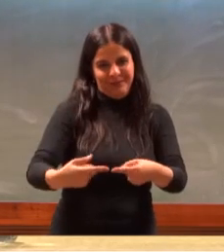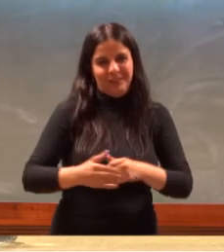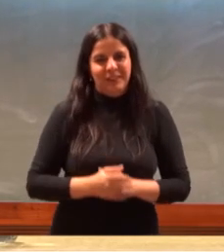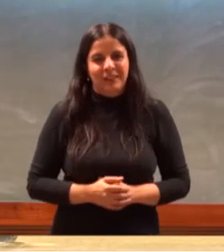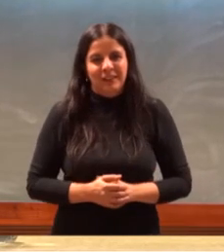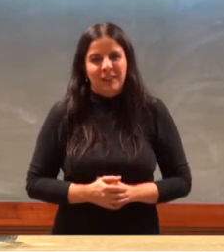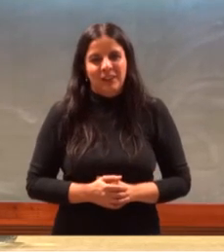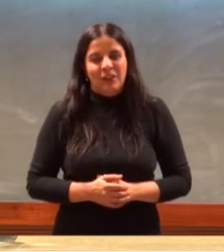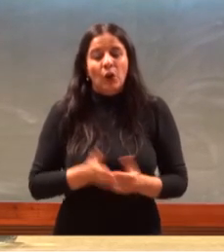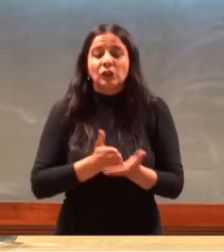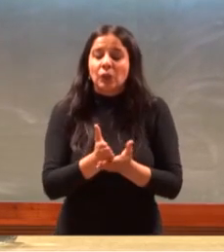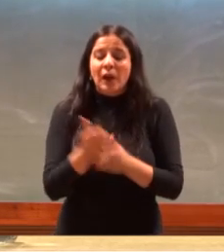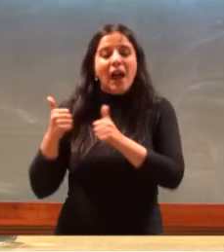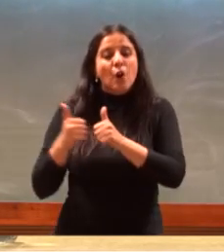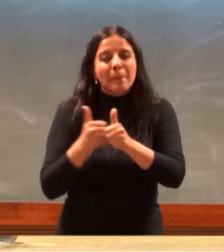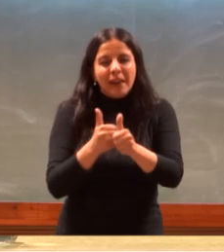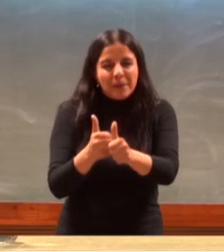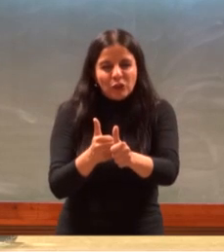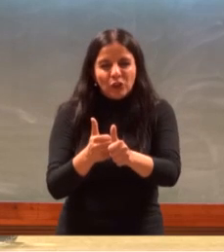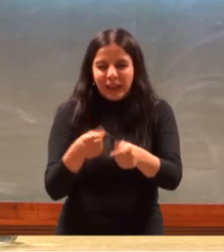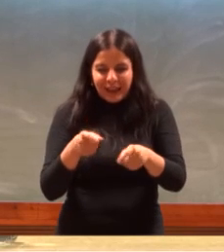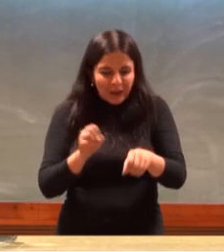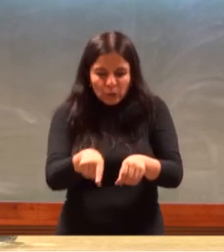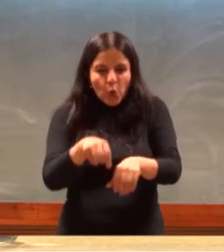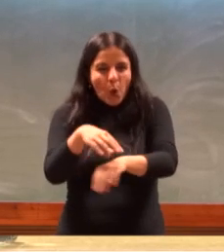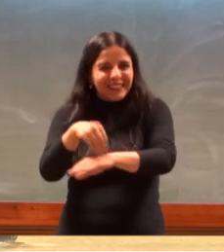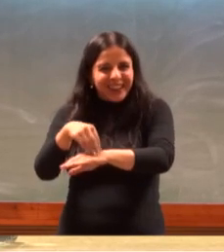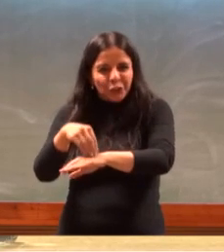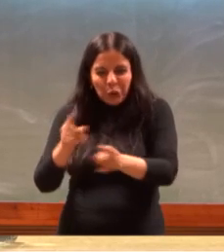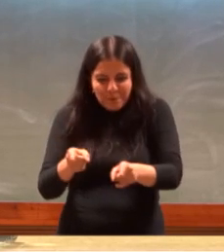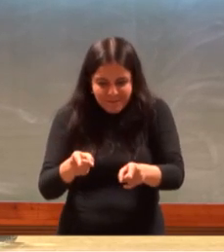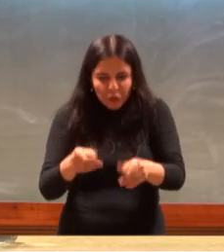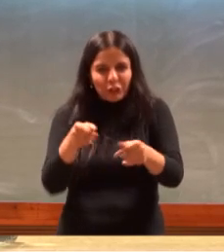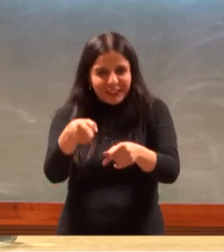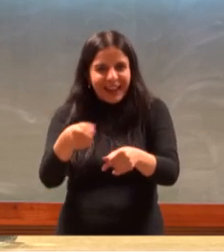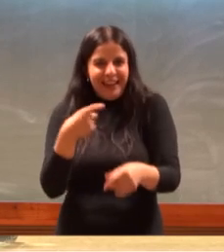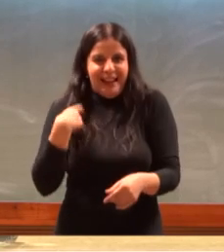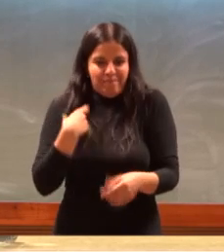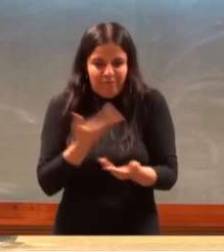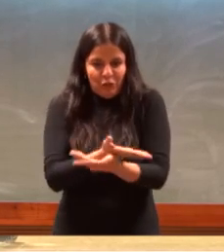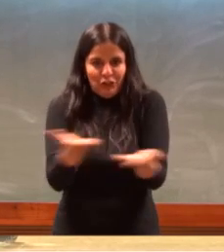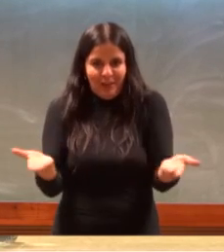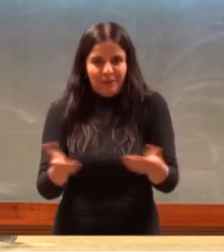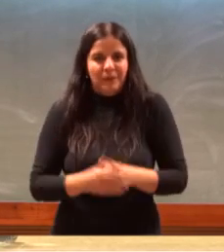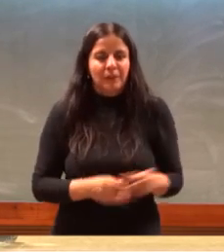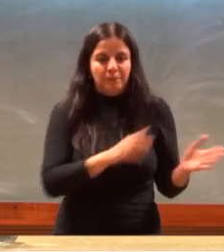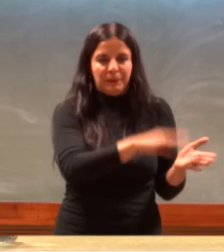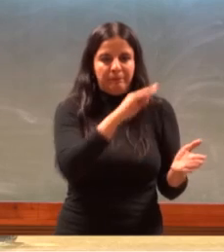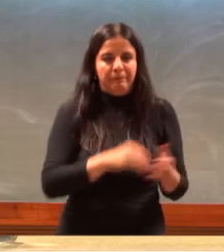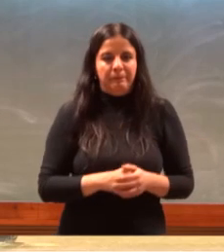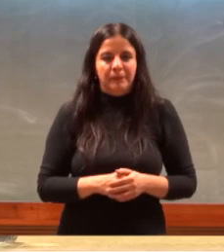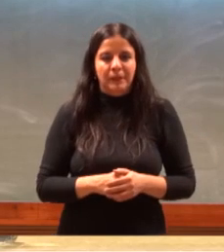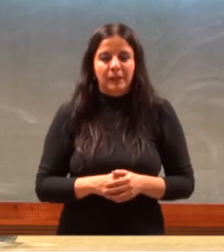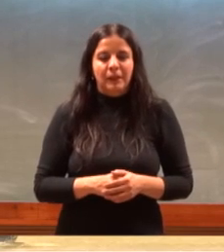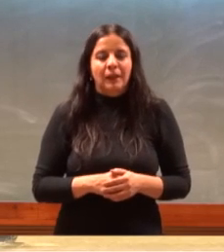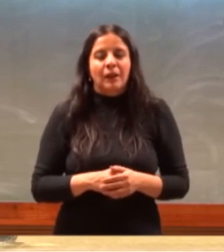el acompañamiento en territorio de diversos proyectos y programas con organizaciones e instituciones que susciten interés institucional